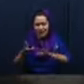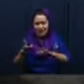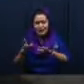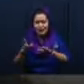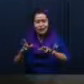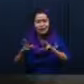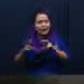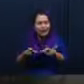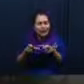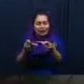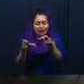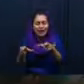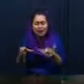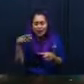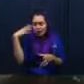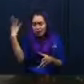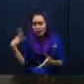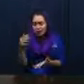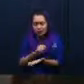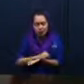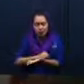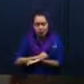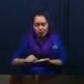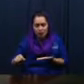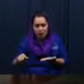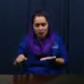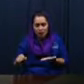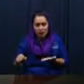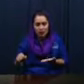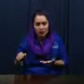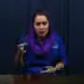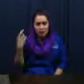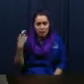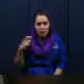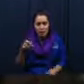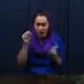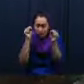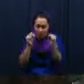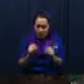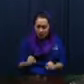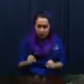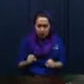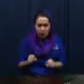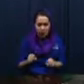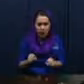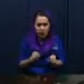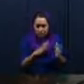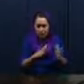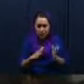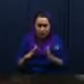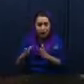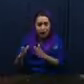Espíritu, derrama dones de administrar, Señor, en el nombre poderoso de Jesús.